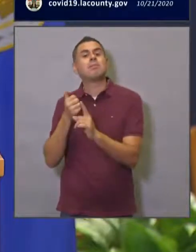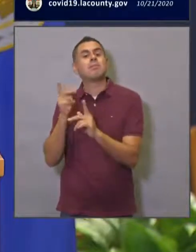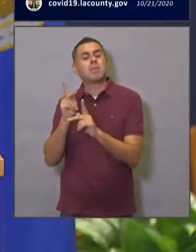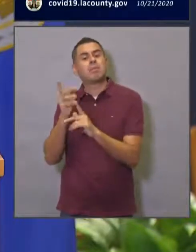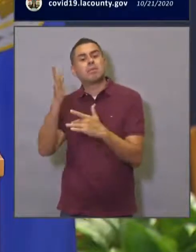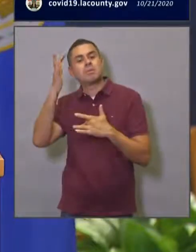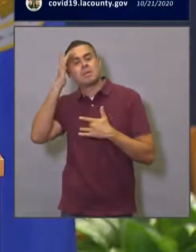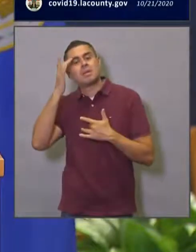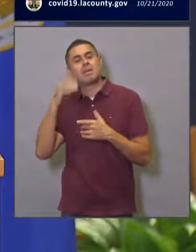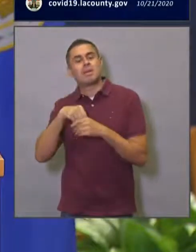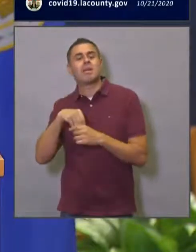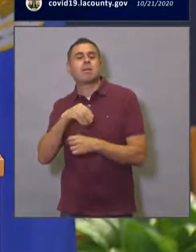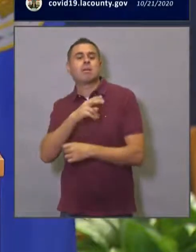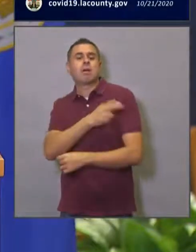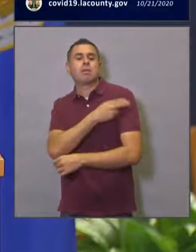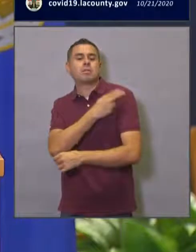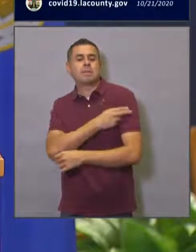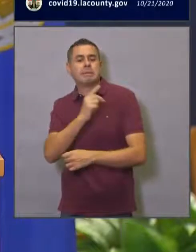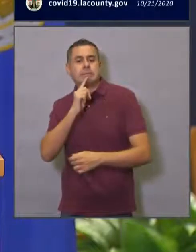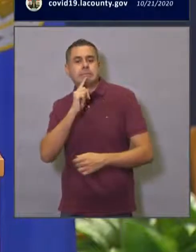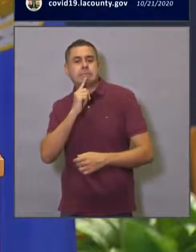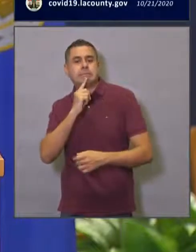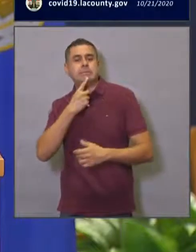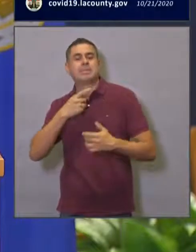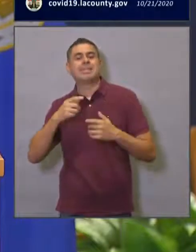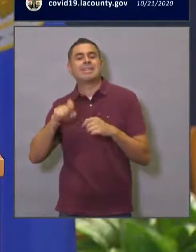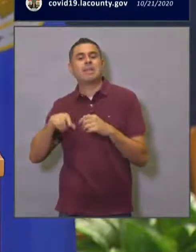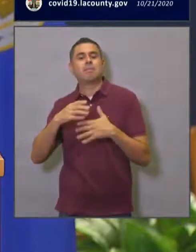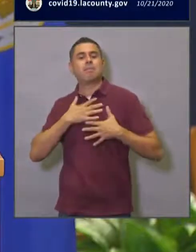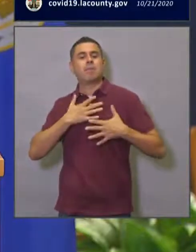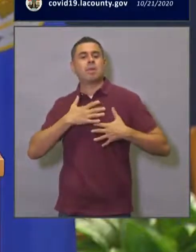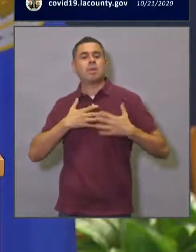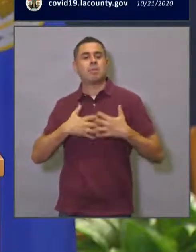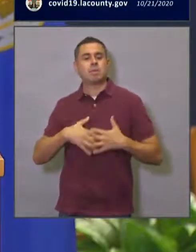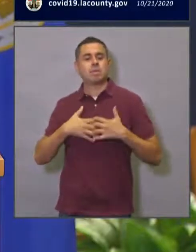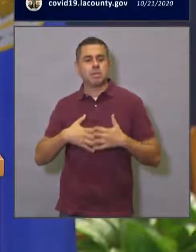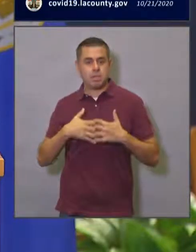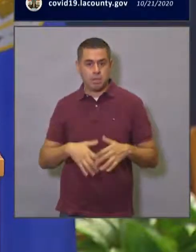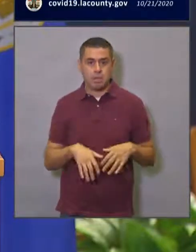El total de casos confirmados en entornos institucionales es de